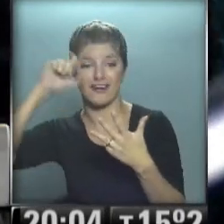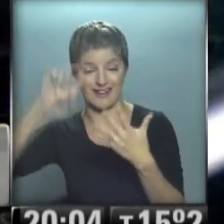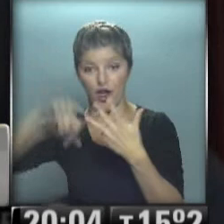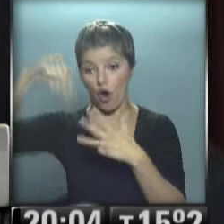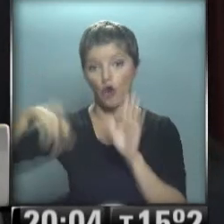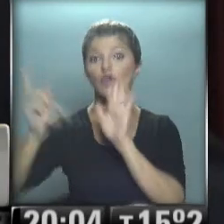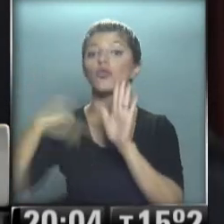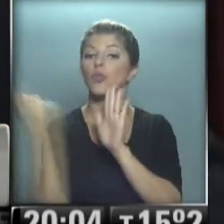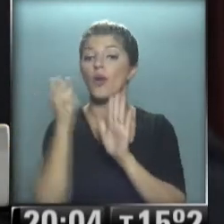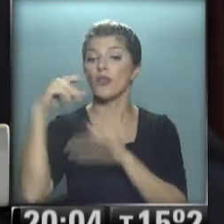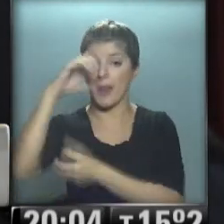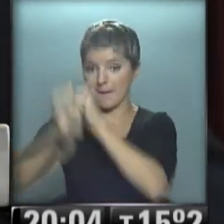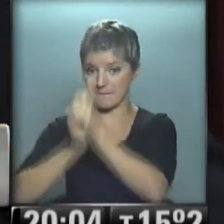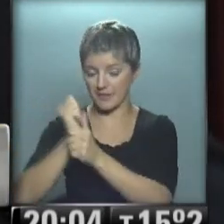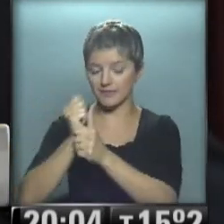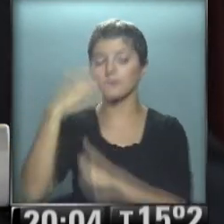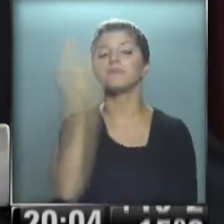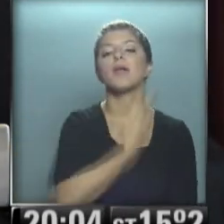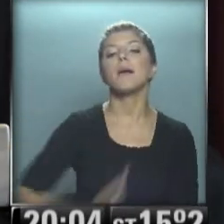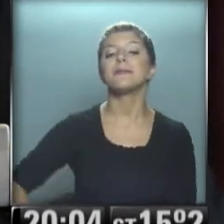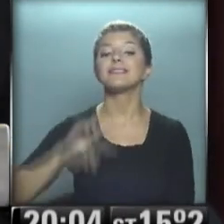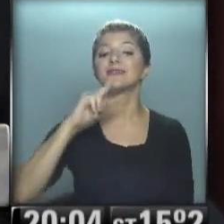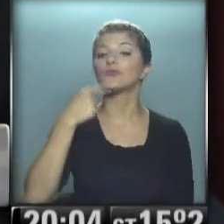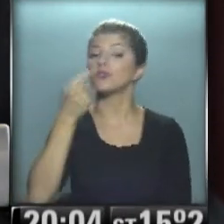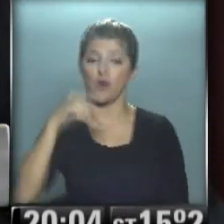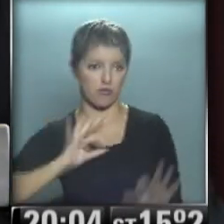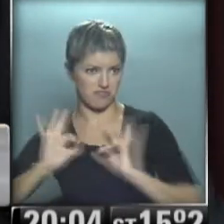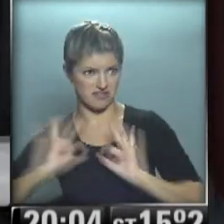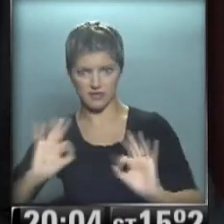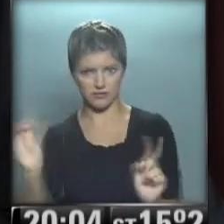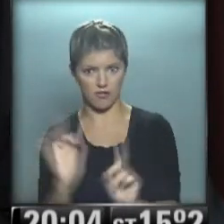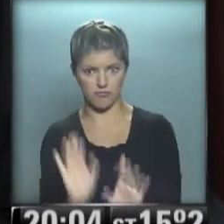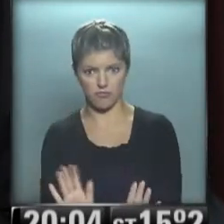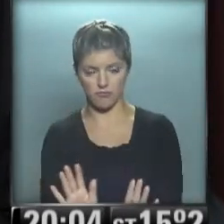la imprenta. El vicepresidente dijo que no pedirá licencia.